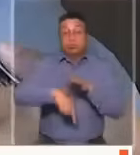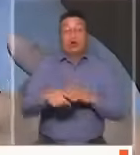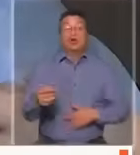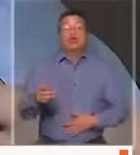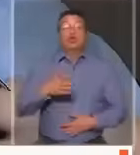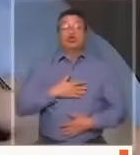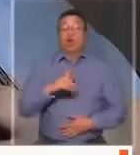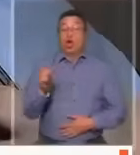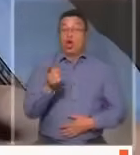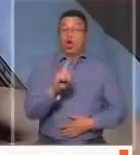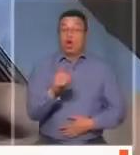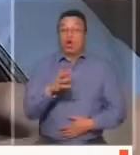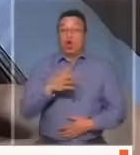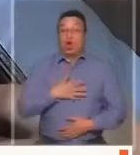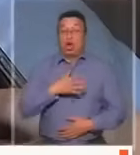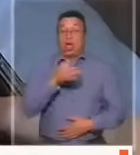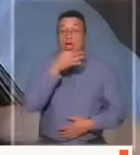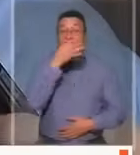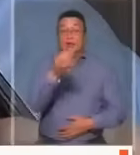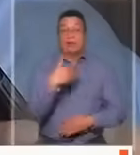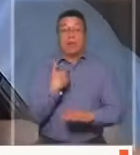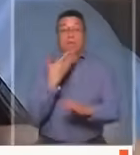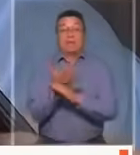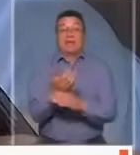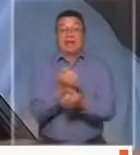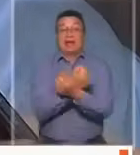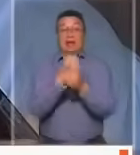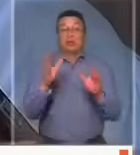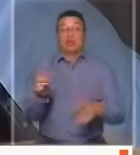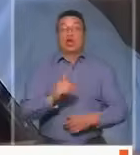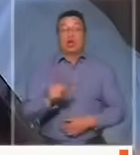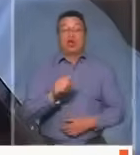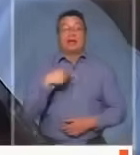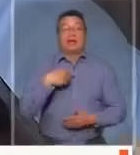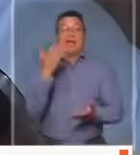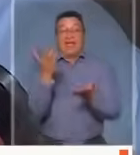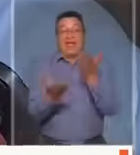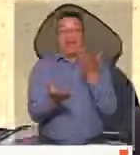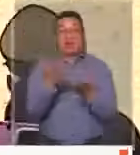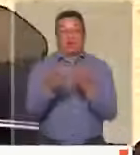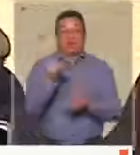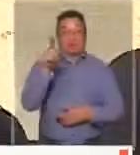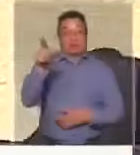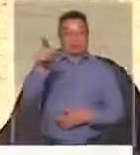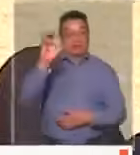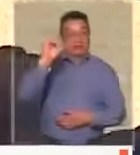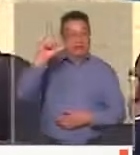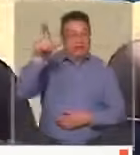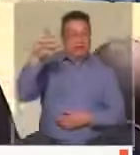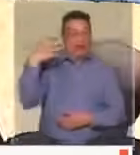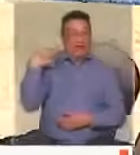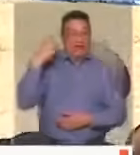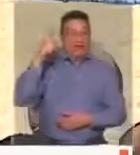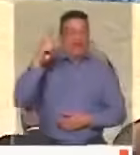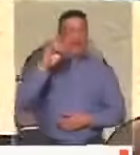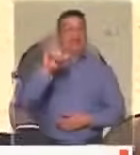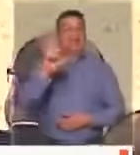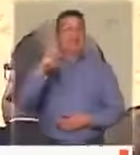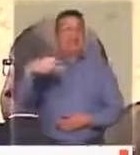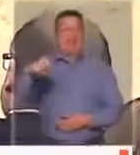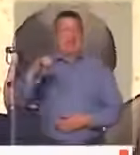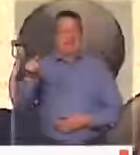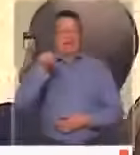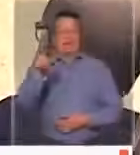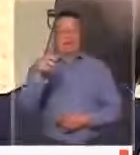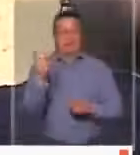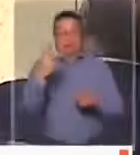me he referido a pedir la renuncia, yo me he referido a que una evaluación que le corresponde hacer el general Yáñez. Con el general director de Carabineros en primera